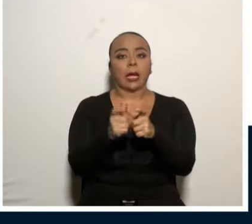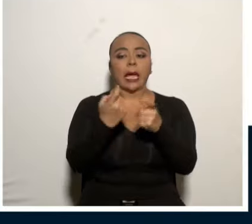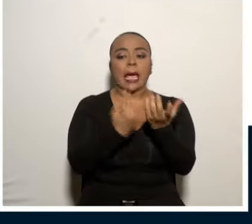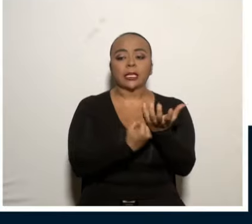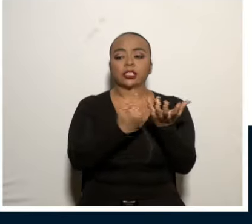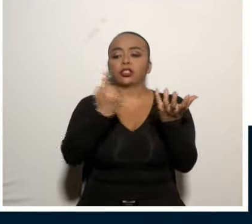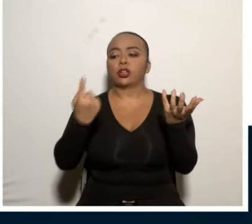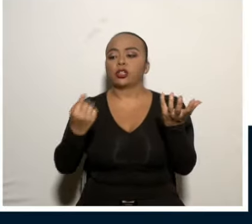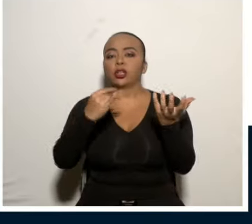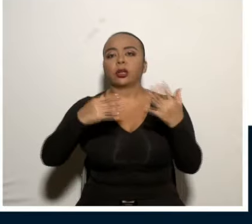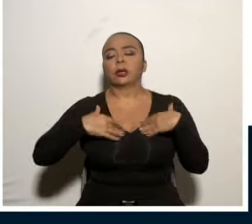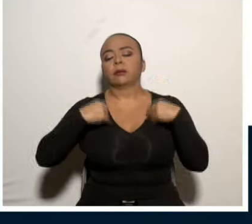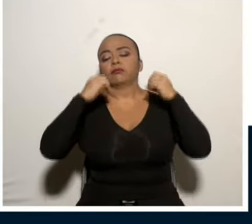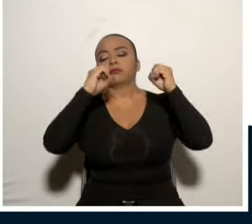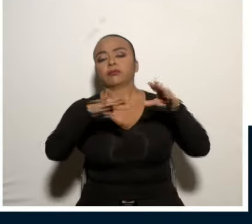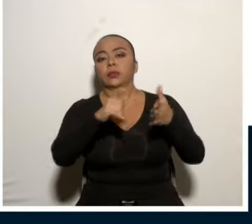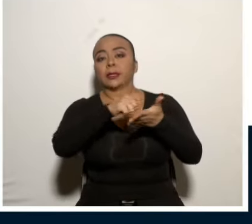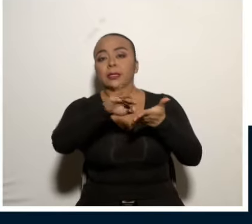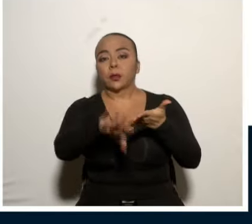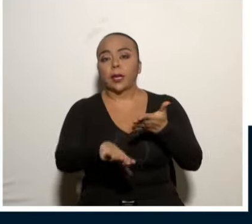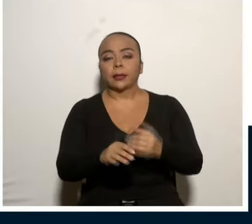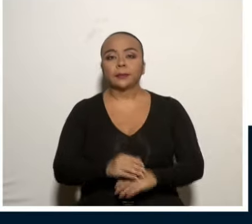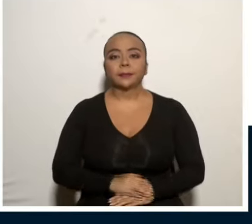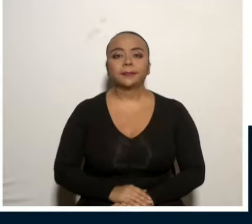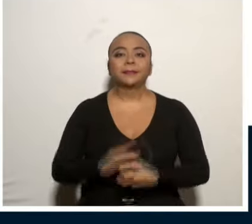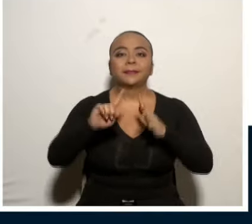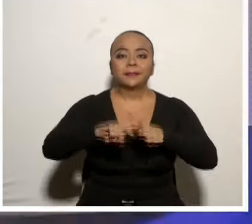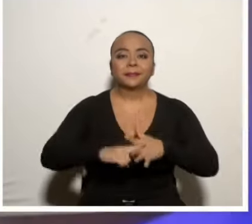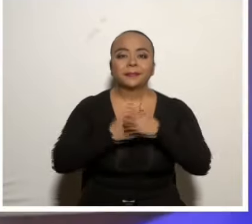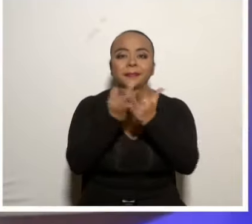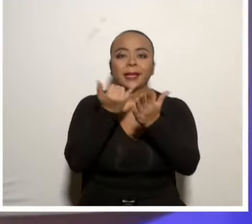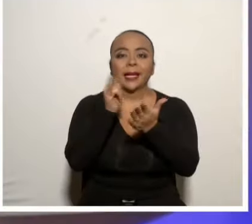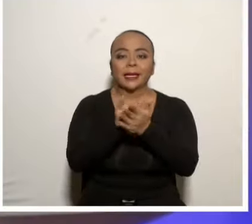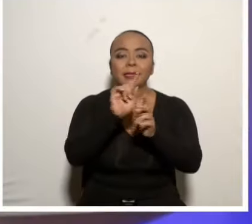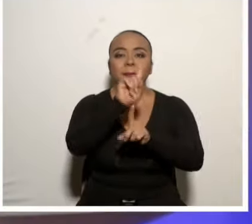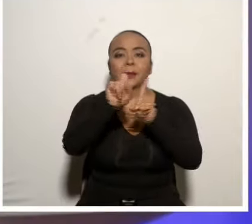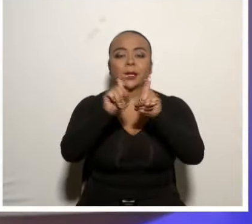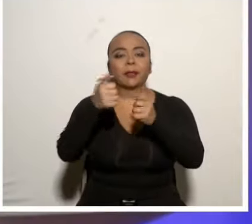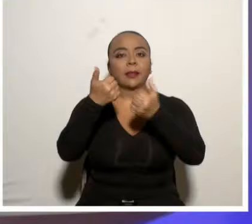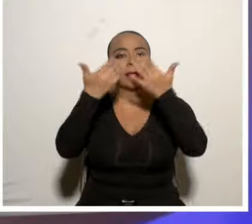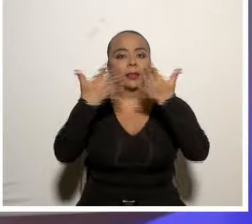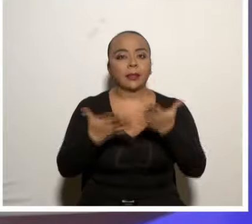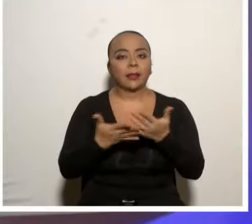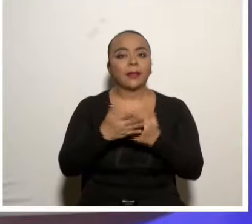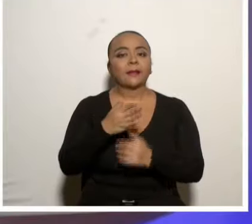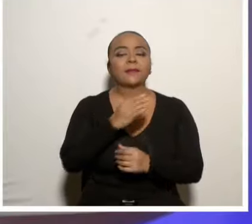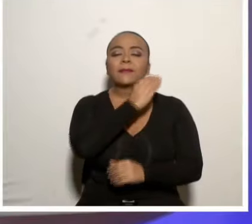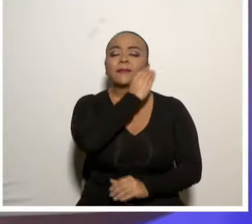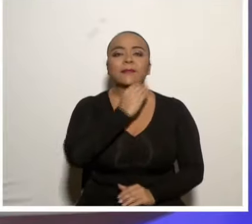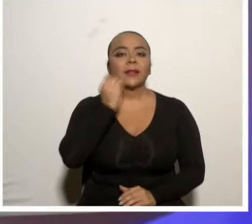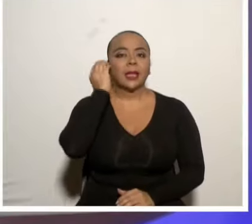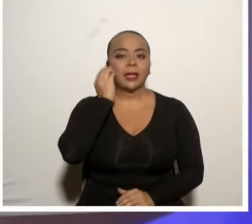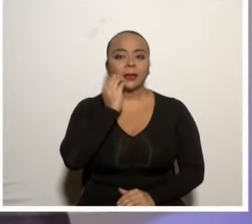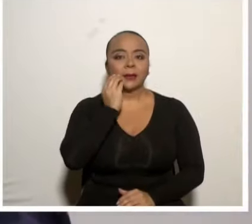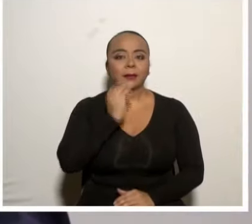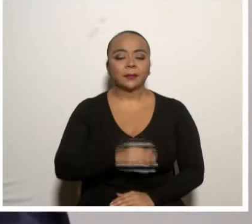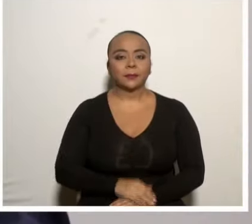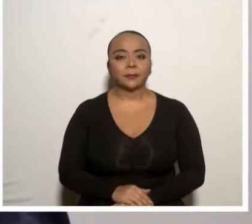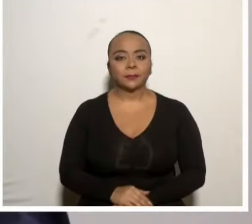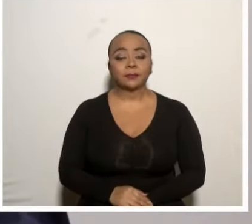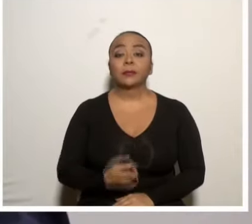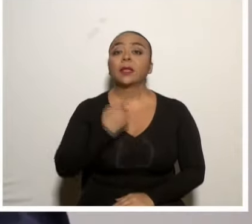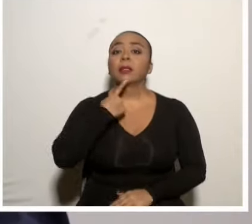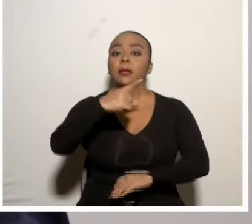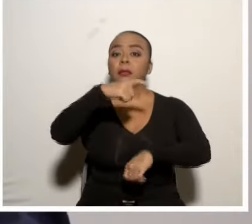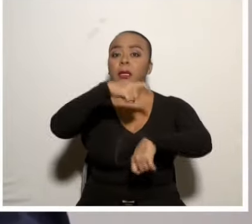y el abandono escolar? Inicia esta ronda de preguntas el candidato Federico Malabasi. Dicen que el